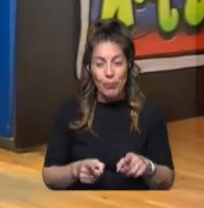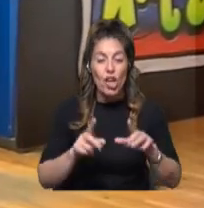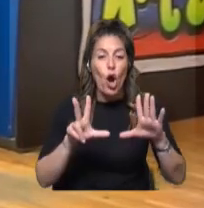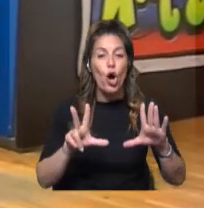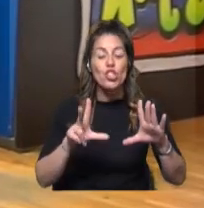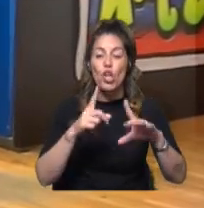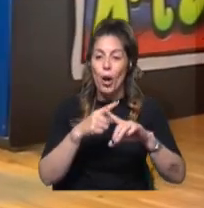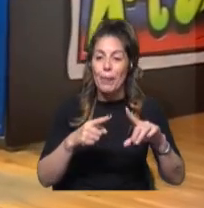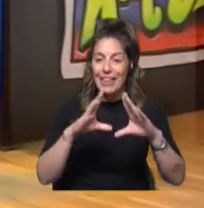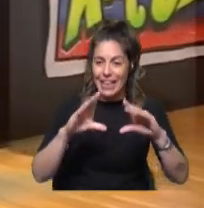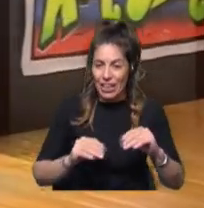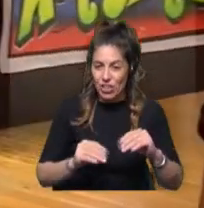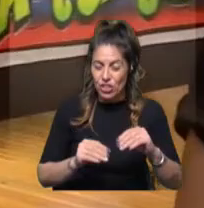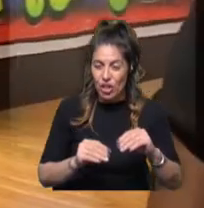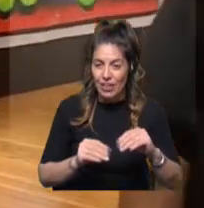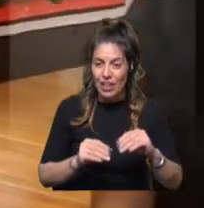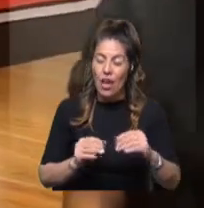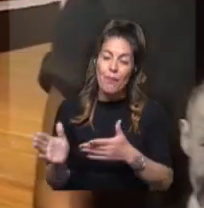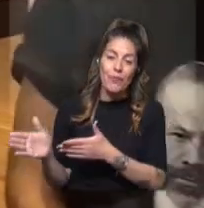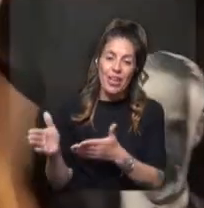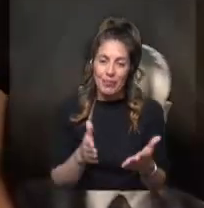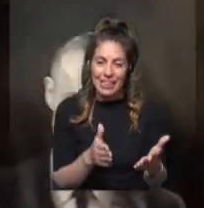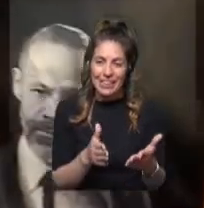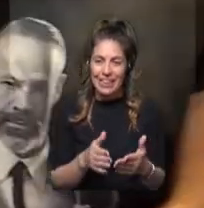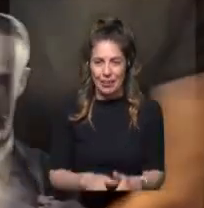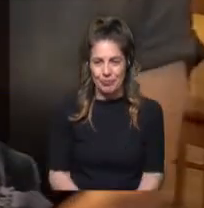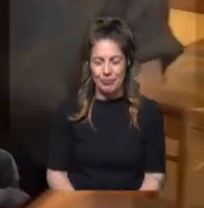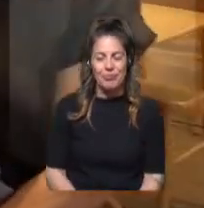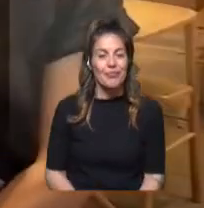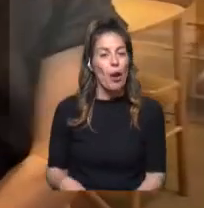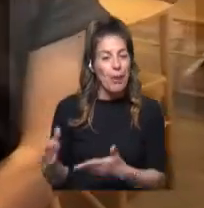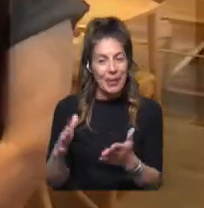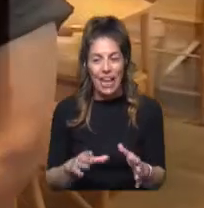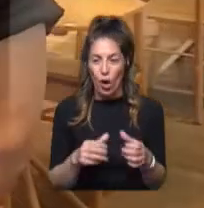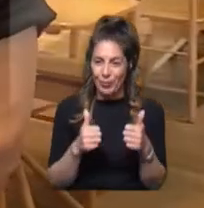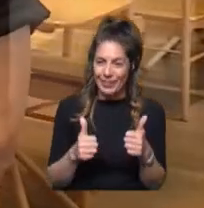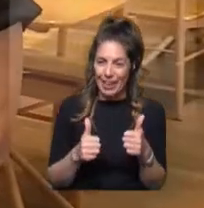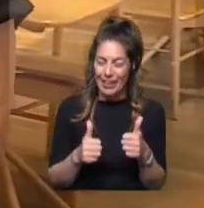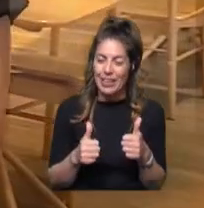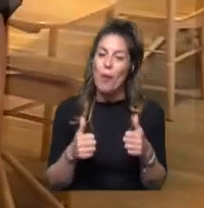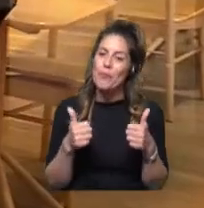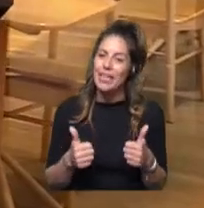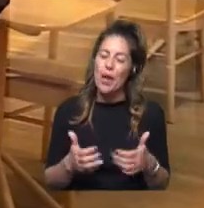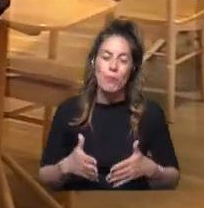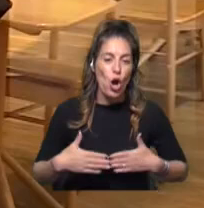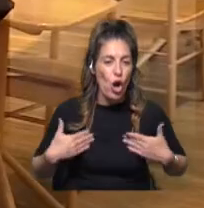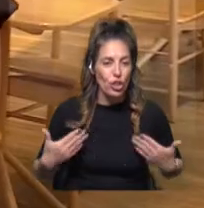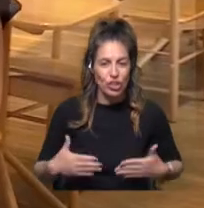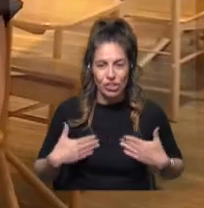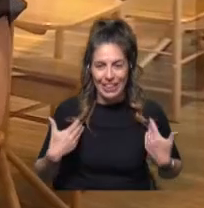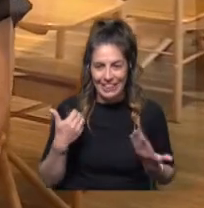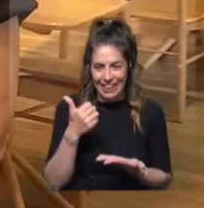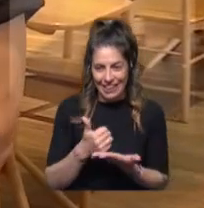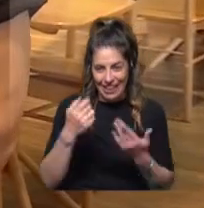es Luciana Juri y le damos una bienvenida enorme a Mira Montevideo. Bienvenida, Luciana, ¿cómo estás? Bien, muy contenta, muy, muy contenta de estar